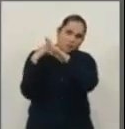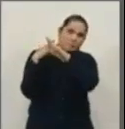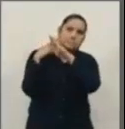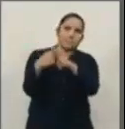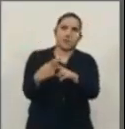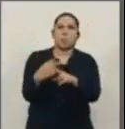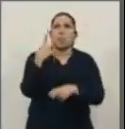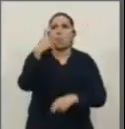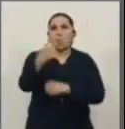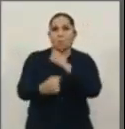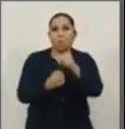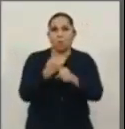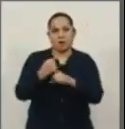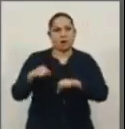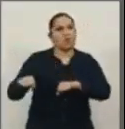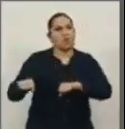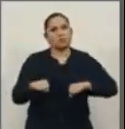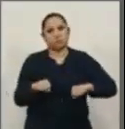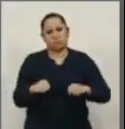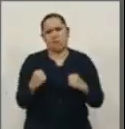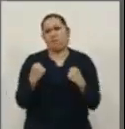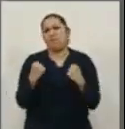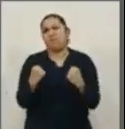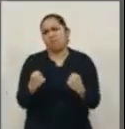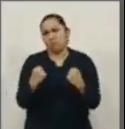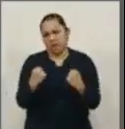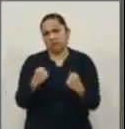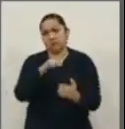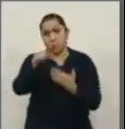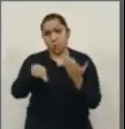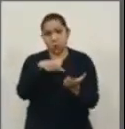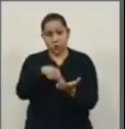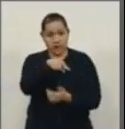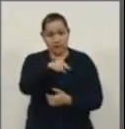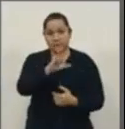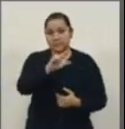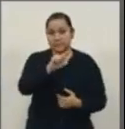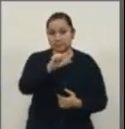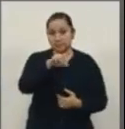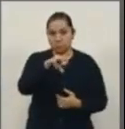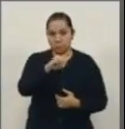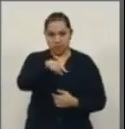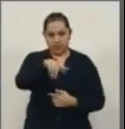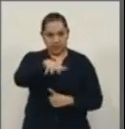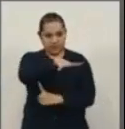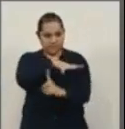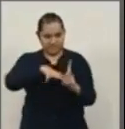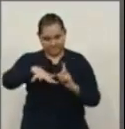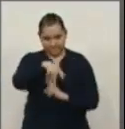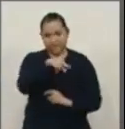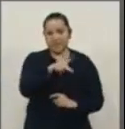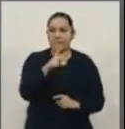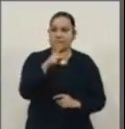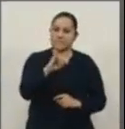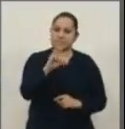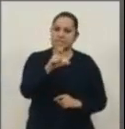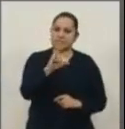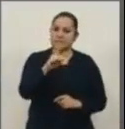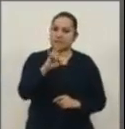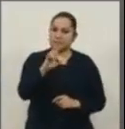que sacudió muy fuerte la zona del Istmo, siendo un epicentro ahí en Pijijiapan,